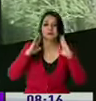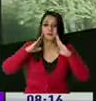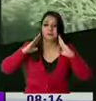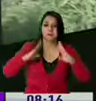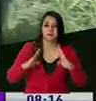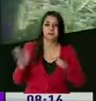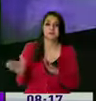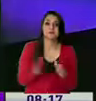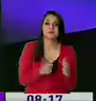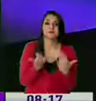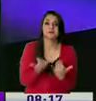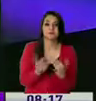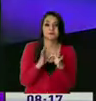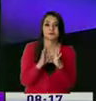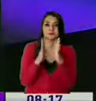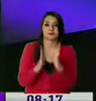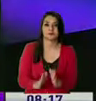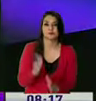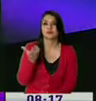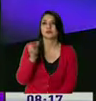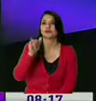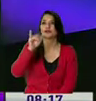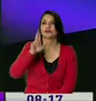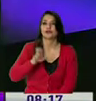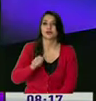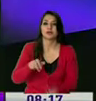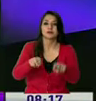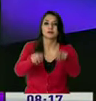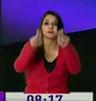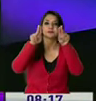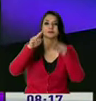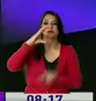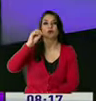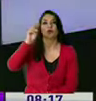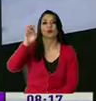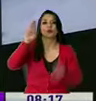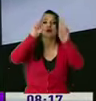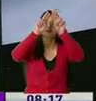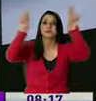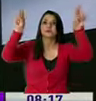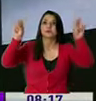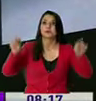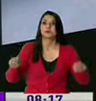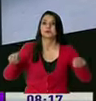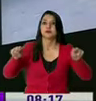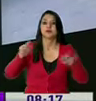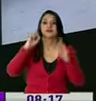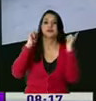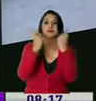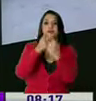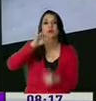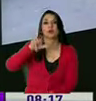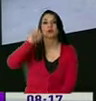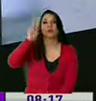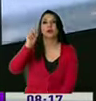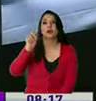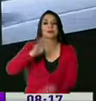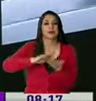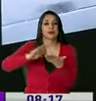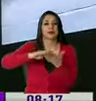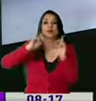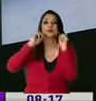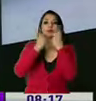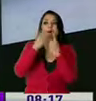Vamos ahora con Sofía Veintimilla. Está en el puente sector de la comuna en San Juan. Esto es en San Millán, no en San